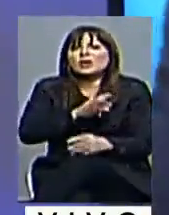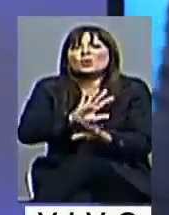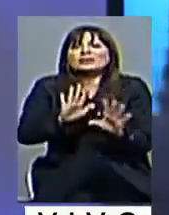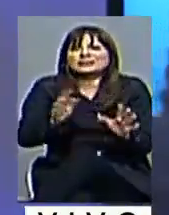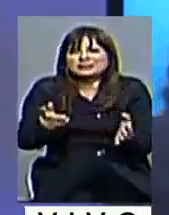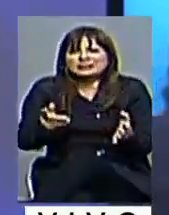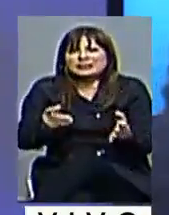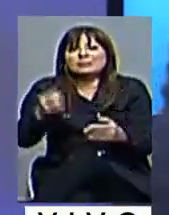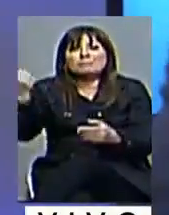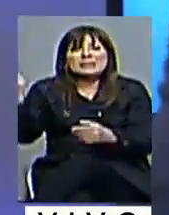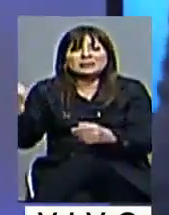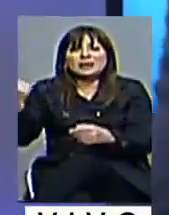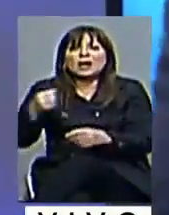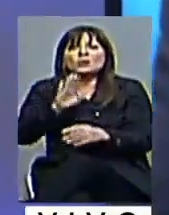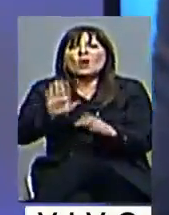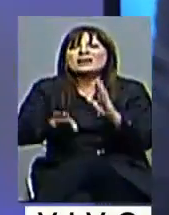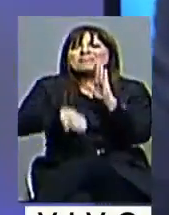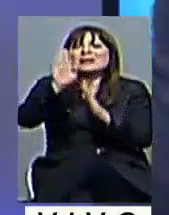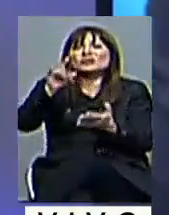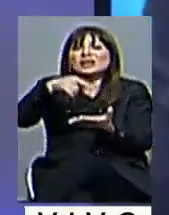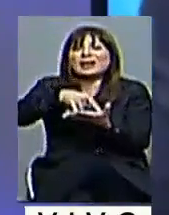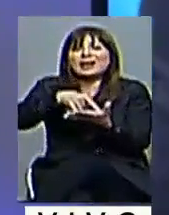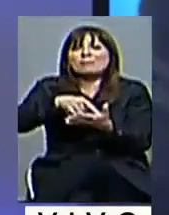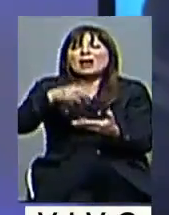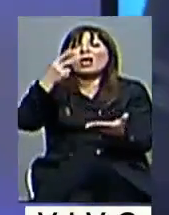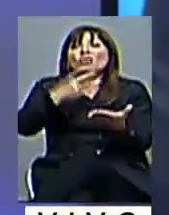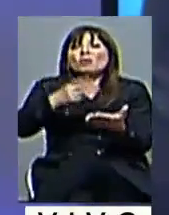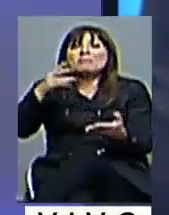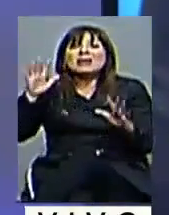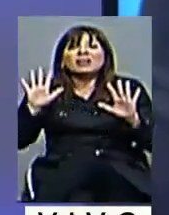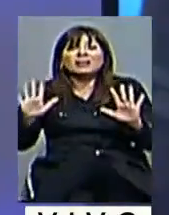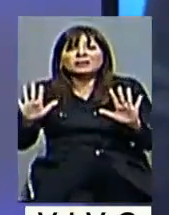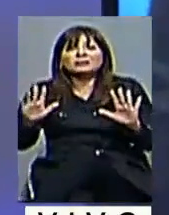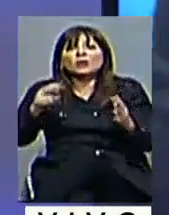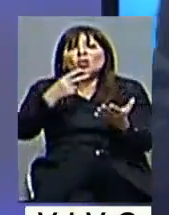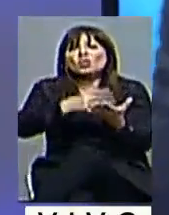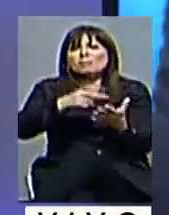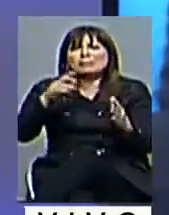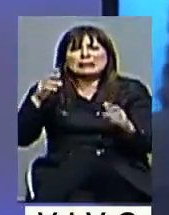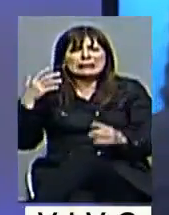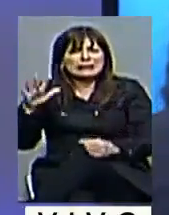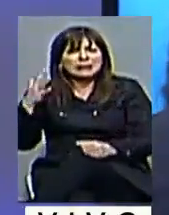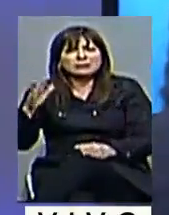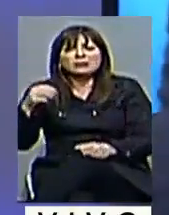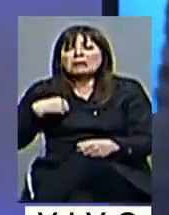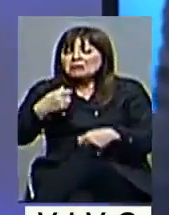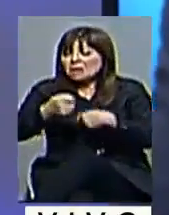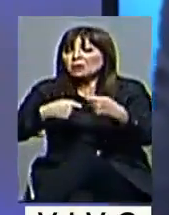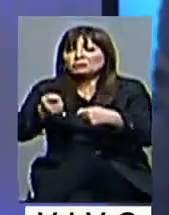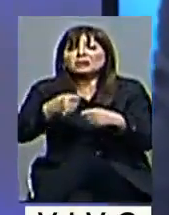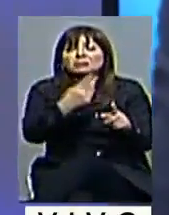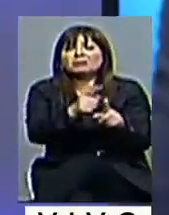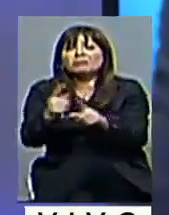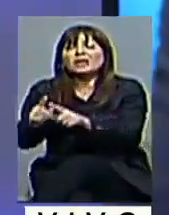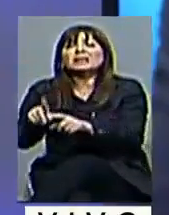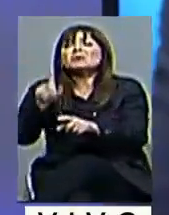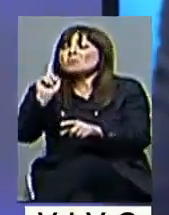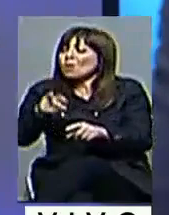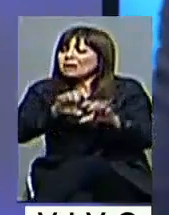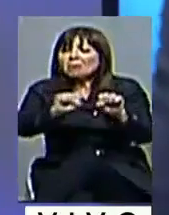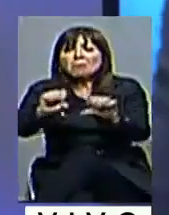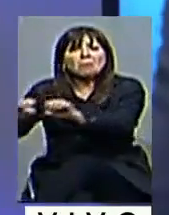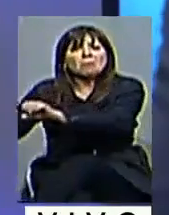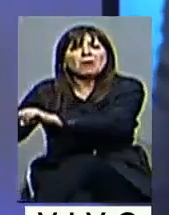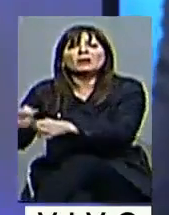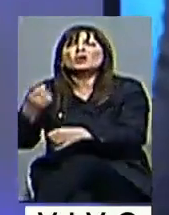así. Piñera no tuvo mayoría en la Cámara el 2010 al 2014, y se negociaron distintas cosas con distintos actores, no solo con los más